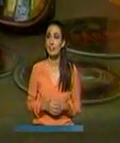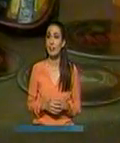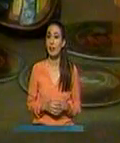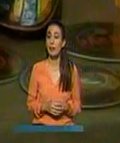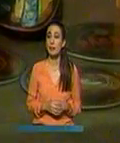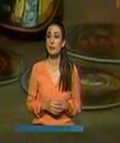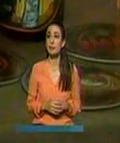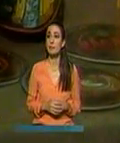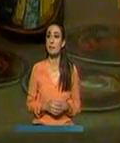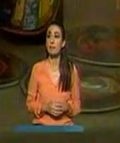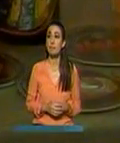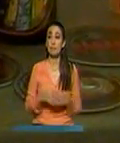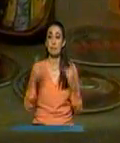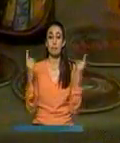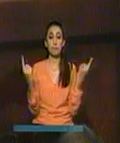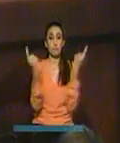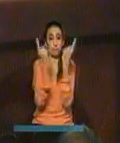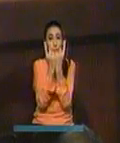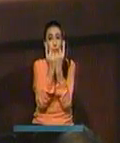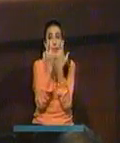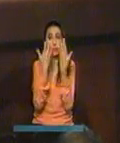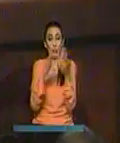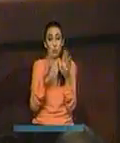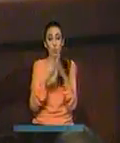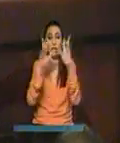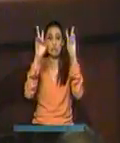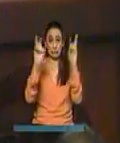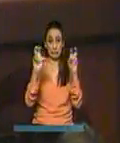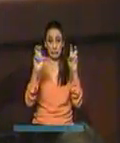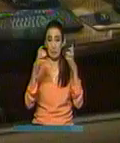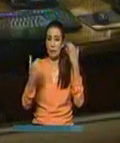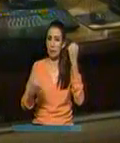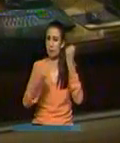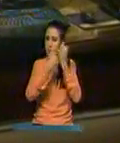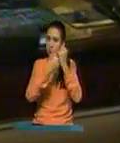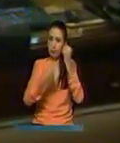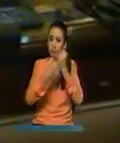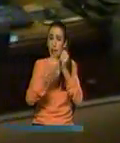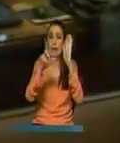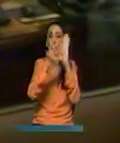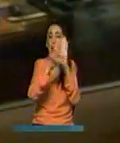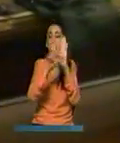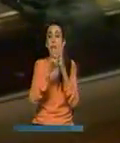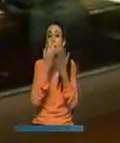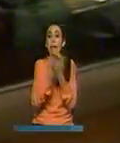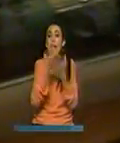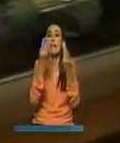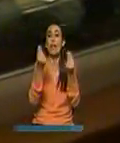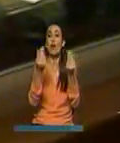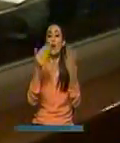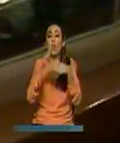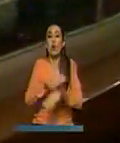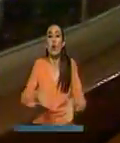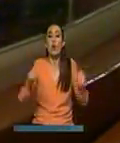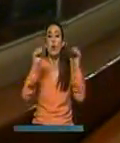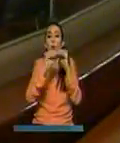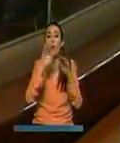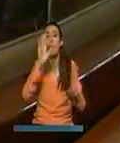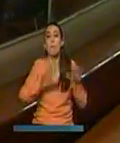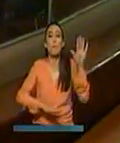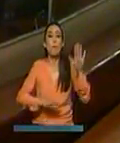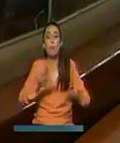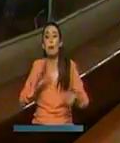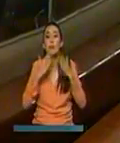Es tal vez uno de los puntos con total respaldo dentro del proyecto de ley de crecimiento económico que se debate en la Asamblea. Se trata de la reducción del impuesto a